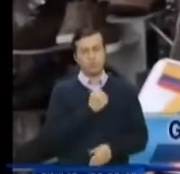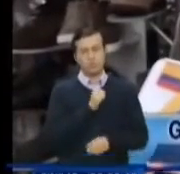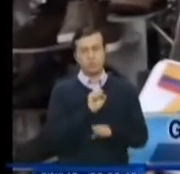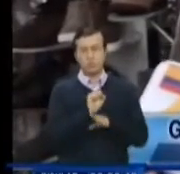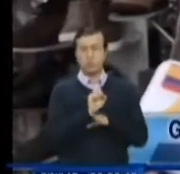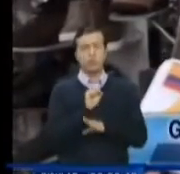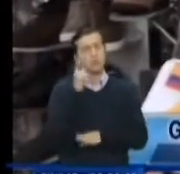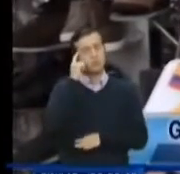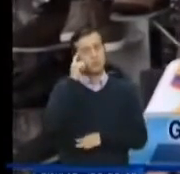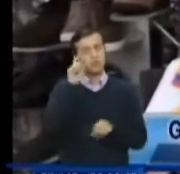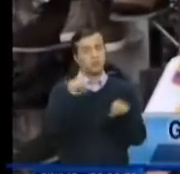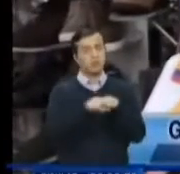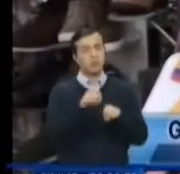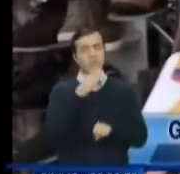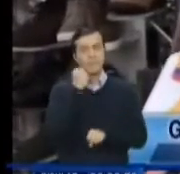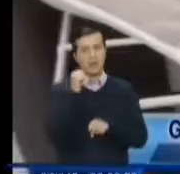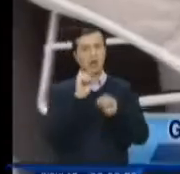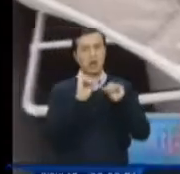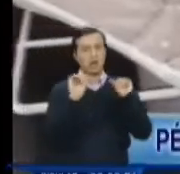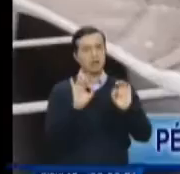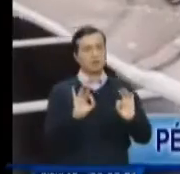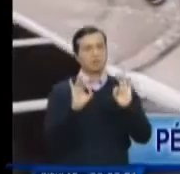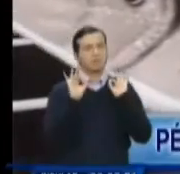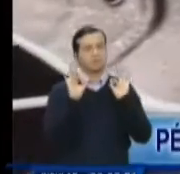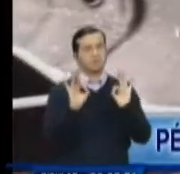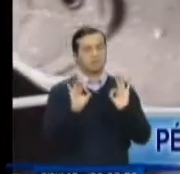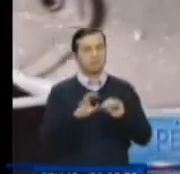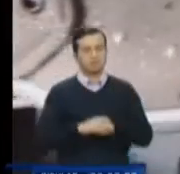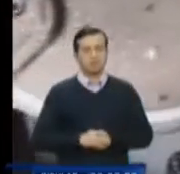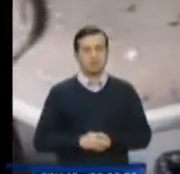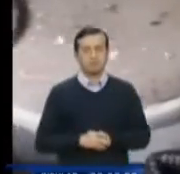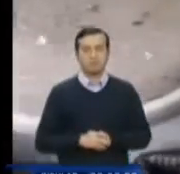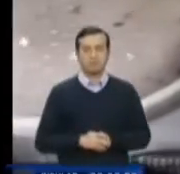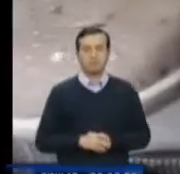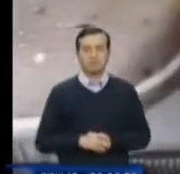Para mi criterio personal, es mucho mejor que el colombiano. En Tulcán, Lucy Jiménez, Ecuador TV.